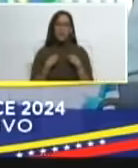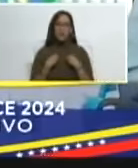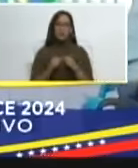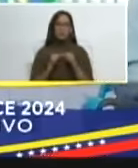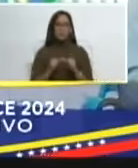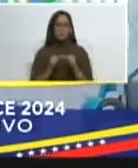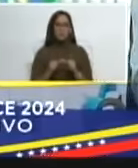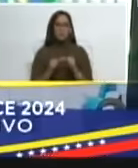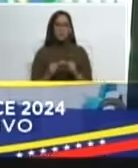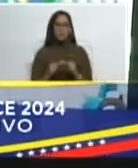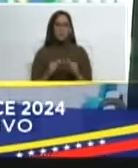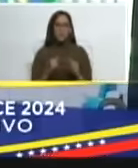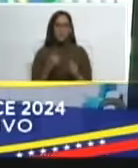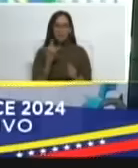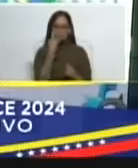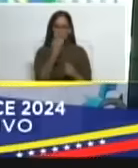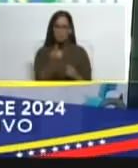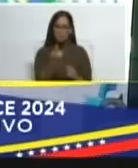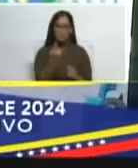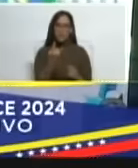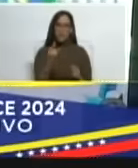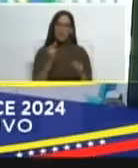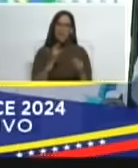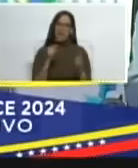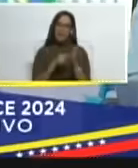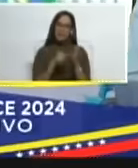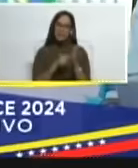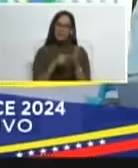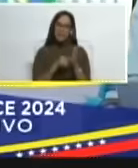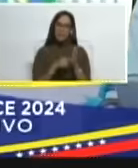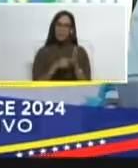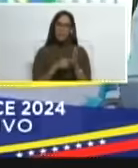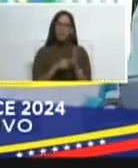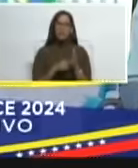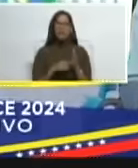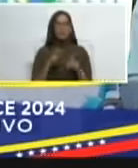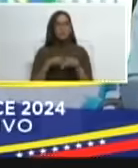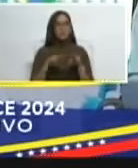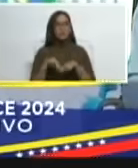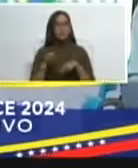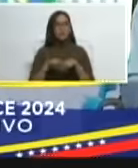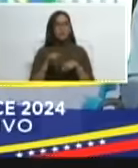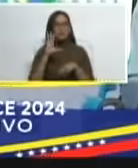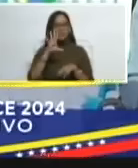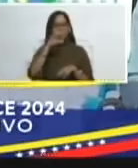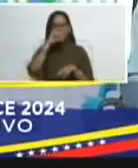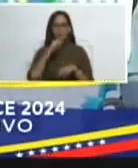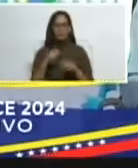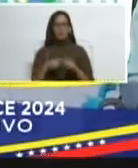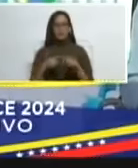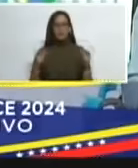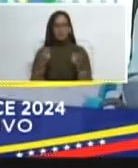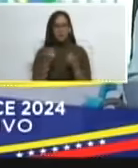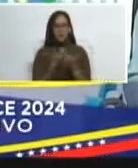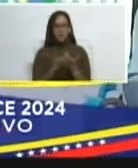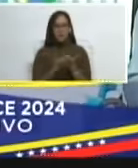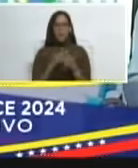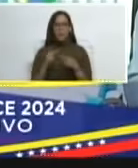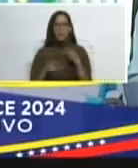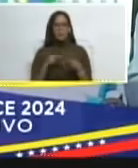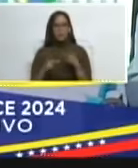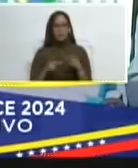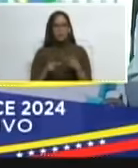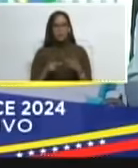de adicción a lo que significa el rentismo. Lo que se ha construido estos 5 años para acá en crecimiento económico productivo